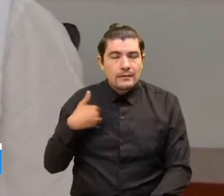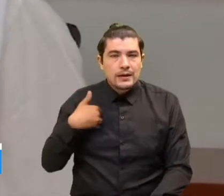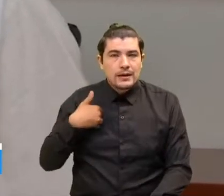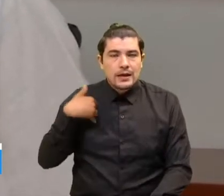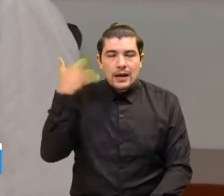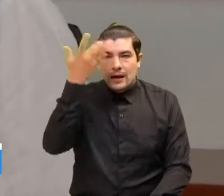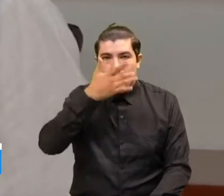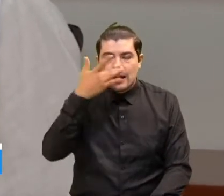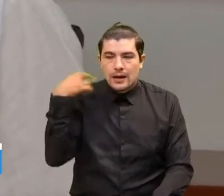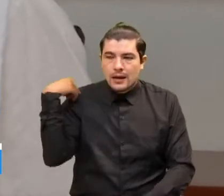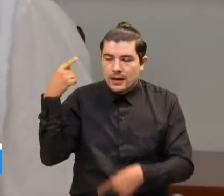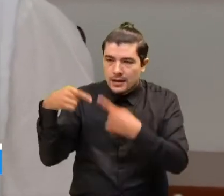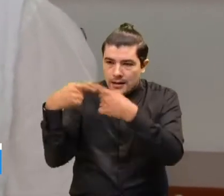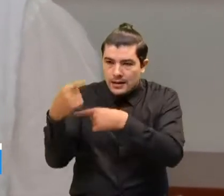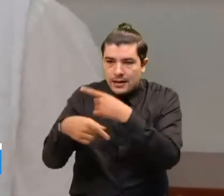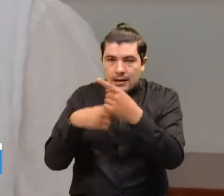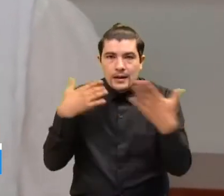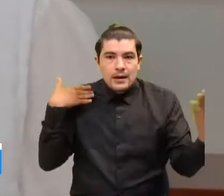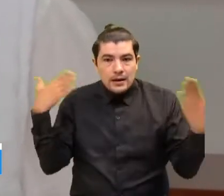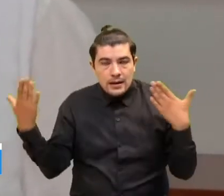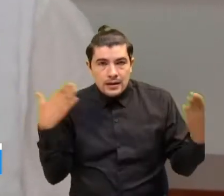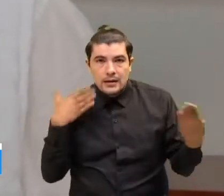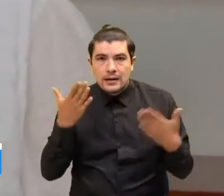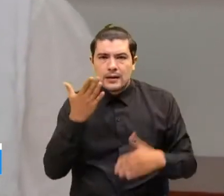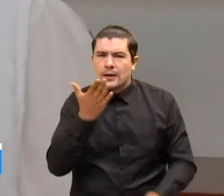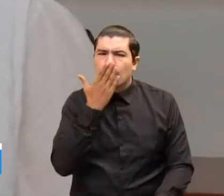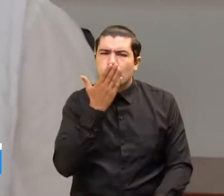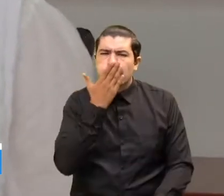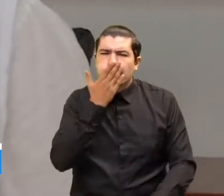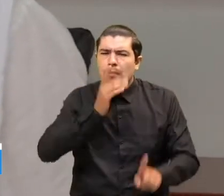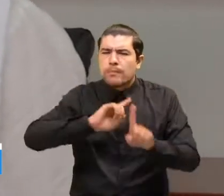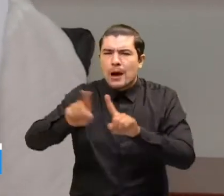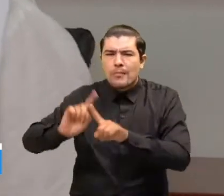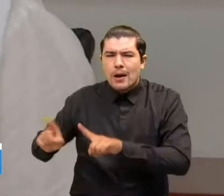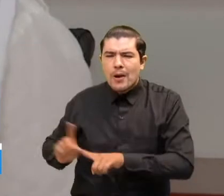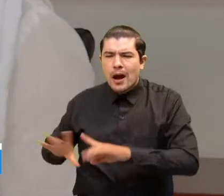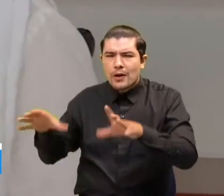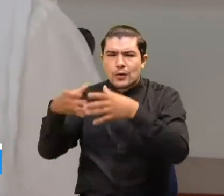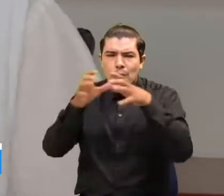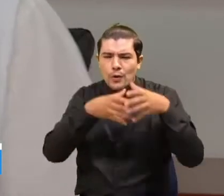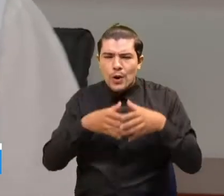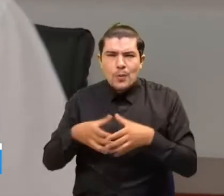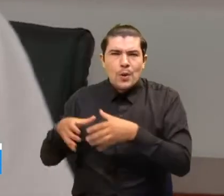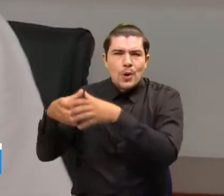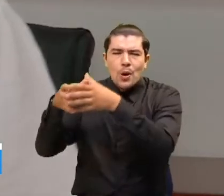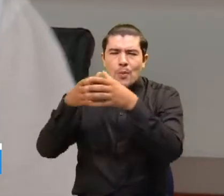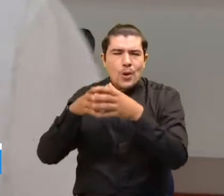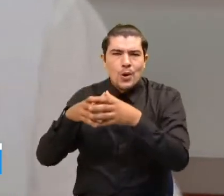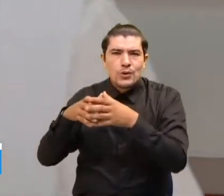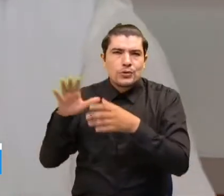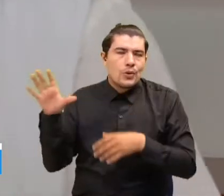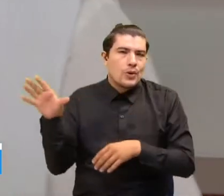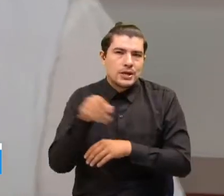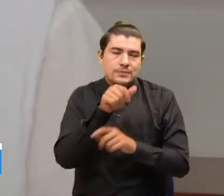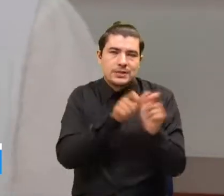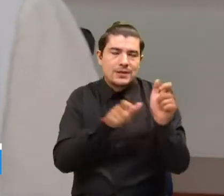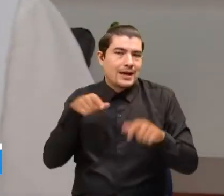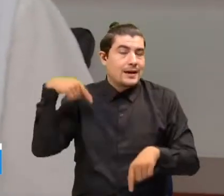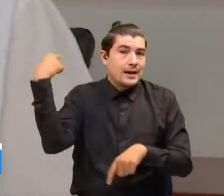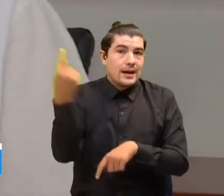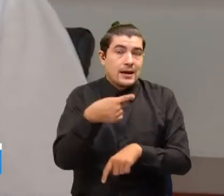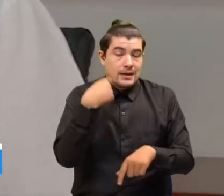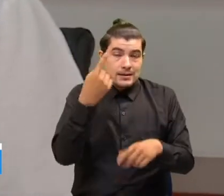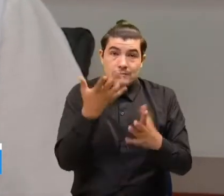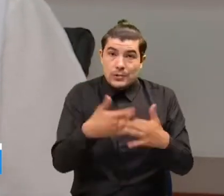campesinos, de indígenas, absolutamente todos los segmentos de la población, porque el reto es construir una